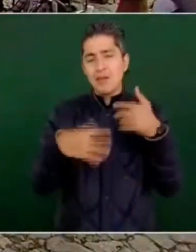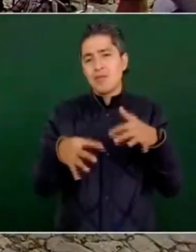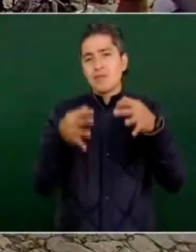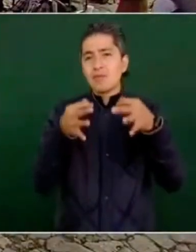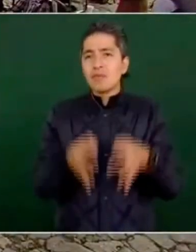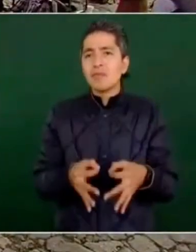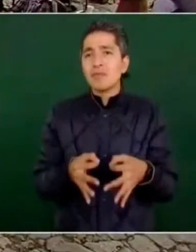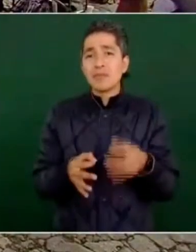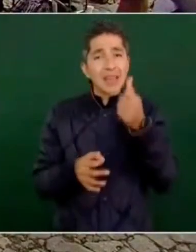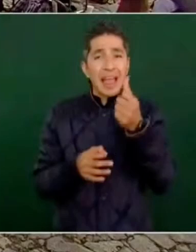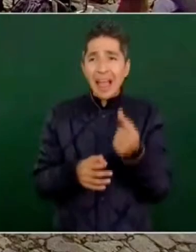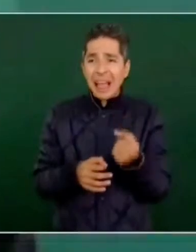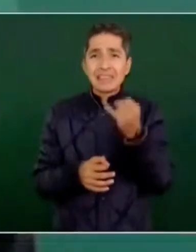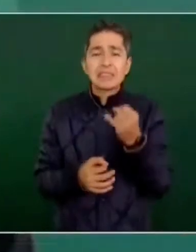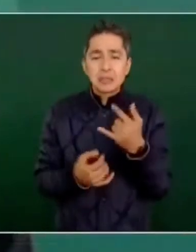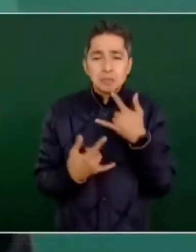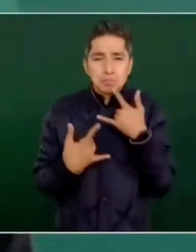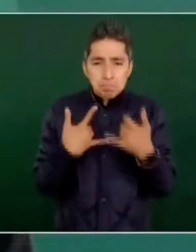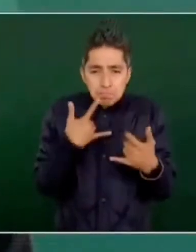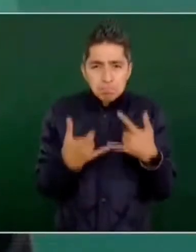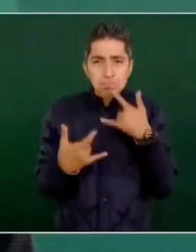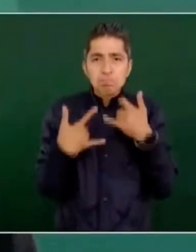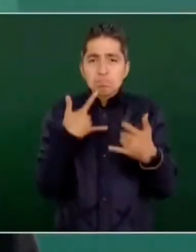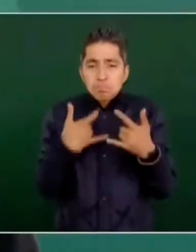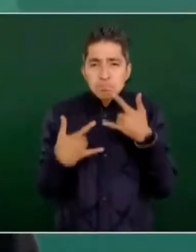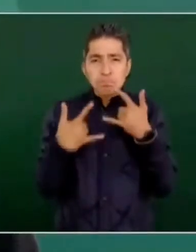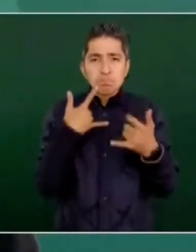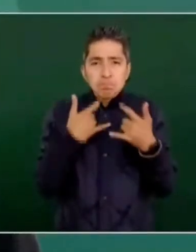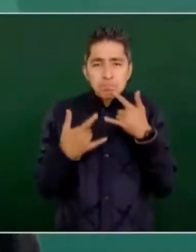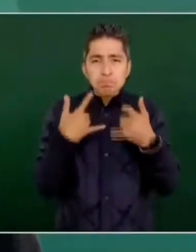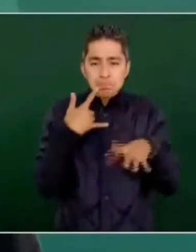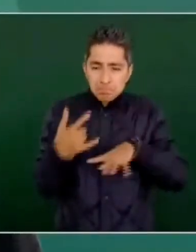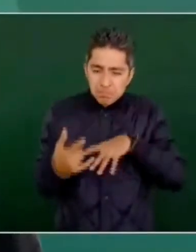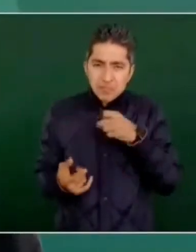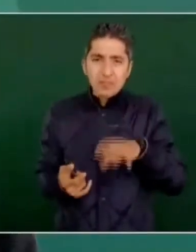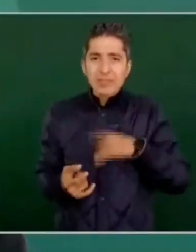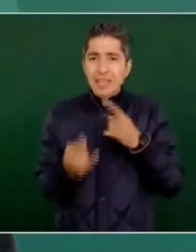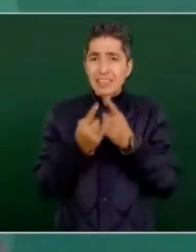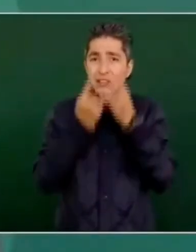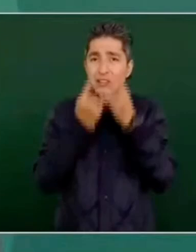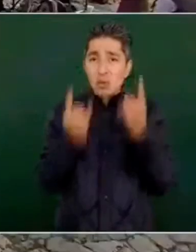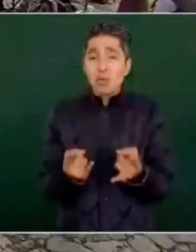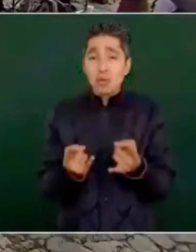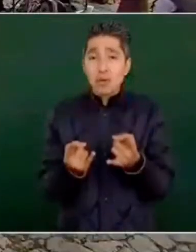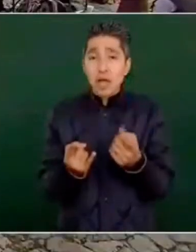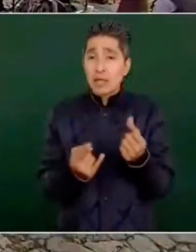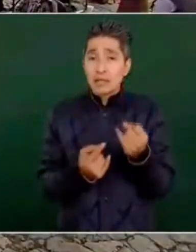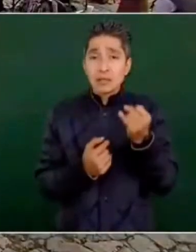ha ido forjando nuestra historia.